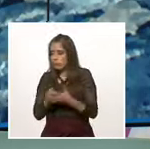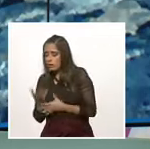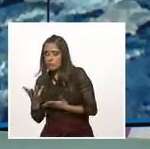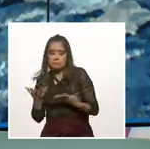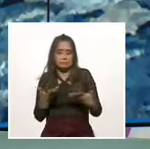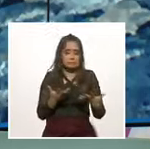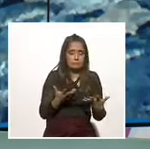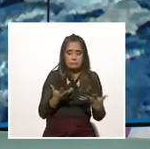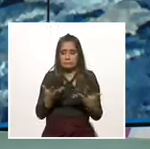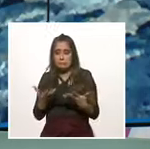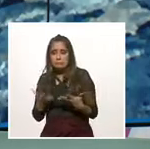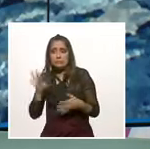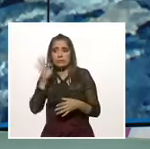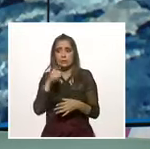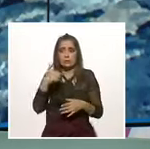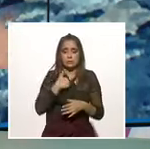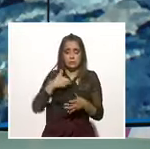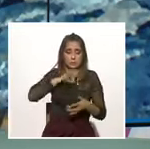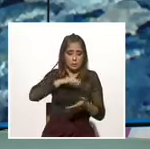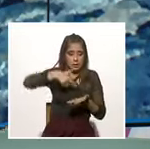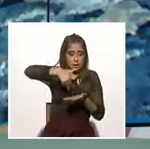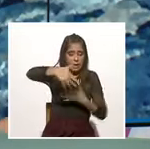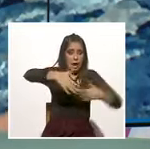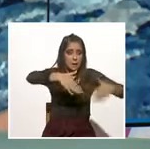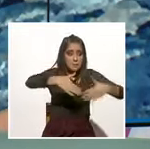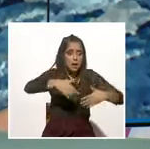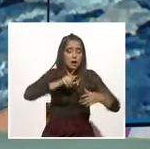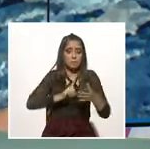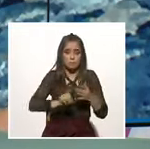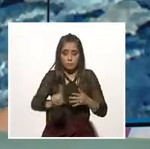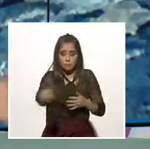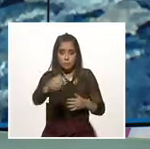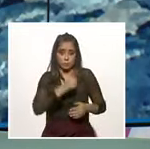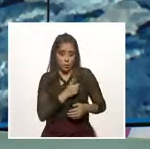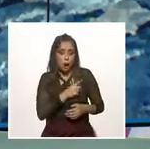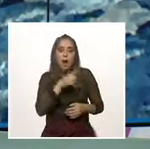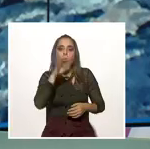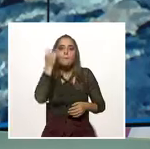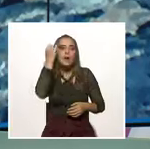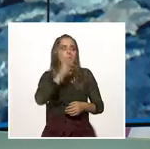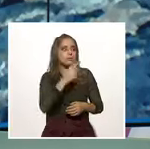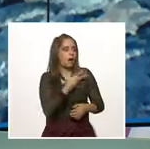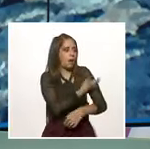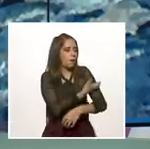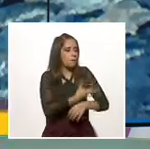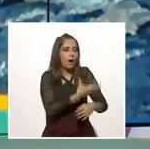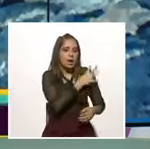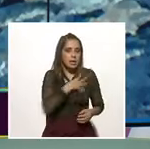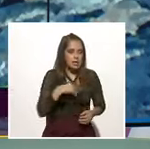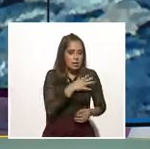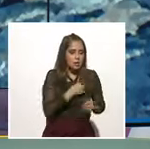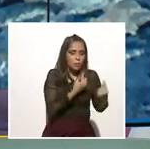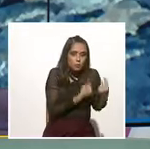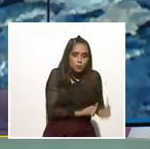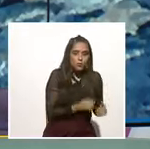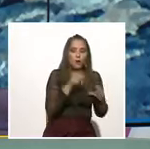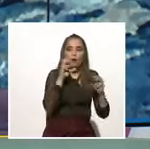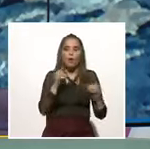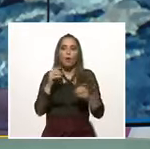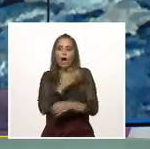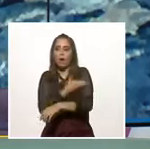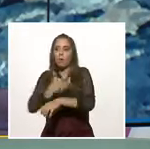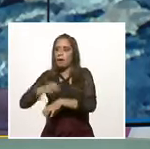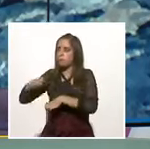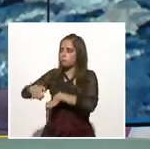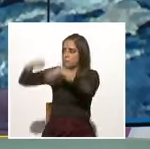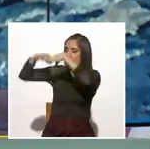caminar sin ninguna limitación o tengo niños pequeños que necesitan el apoyo? ¿Tengo adultos mayores que no pueden caminar tan rápido? Entonces, quizás